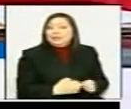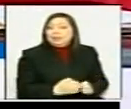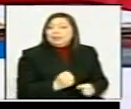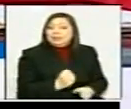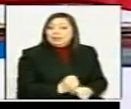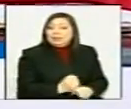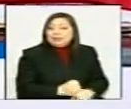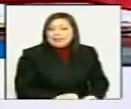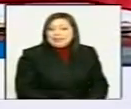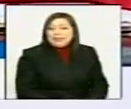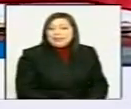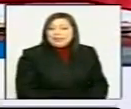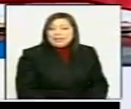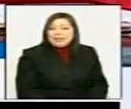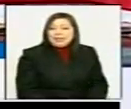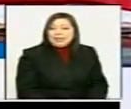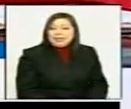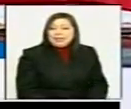ejecución.